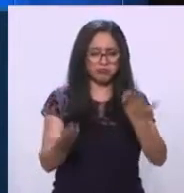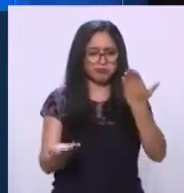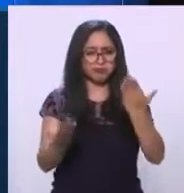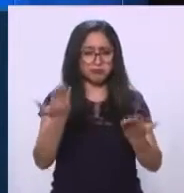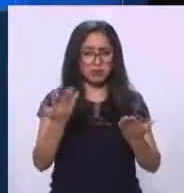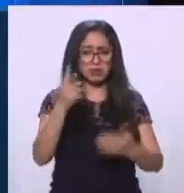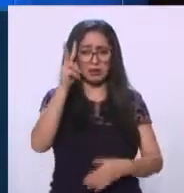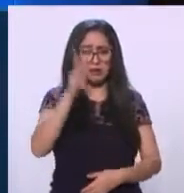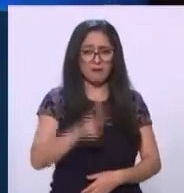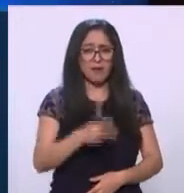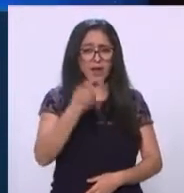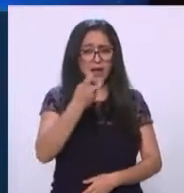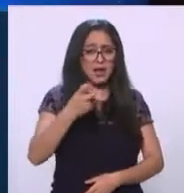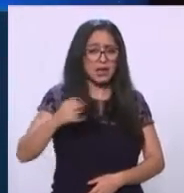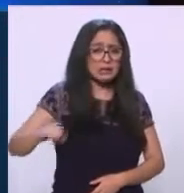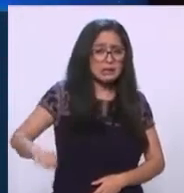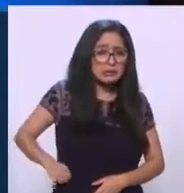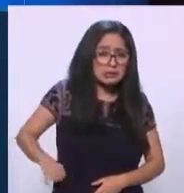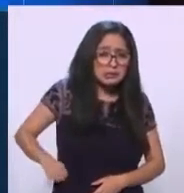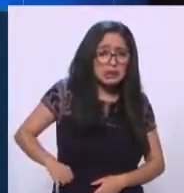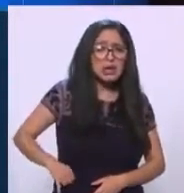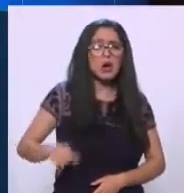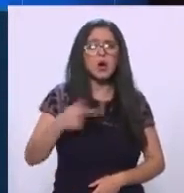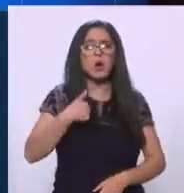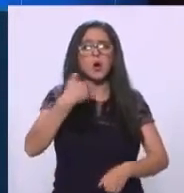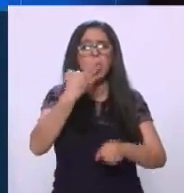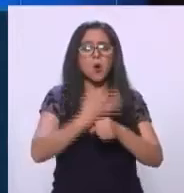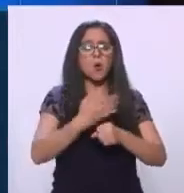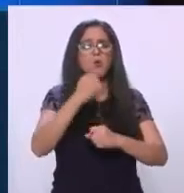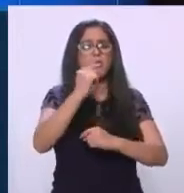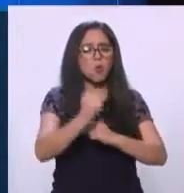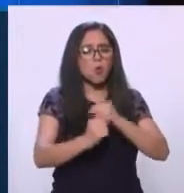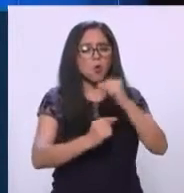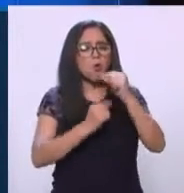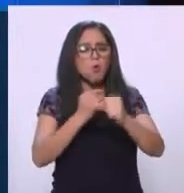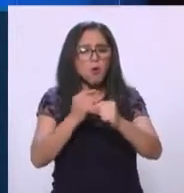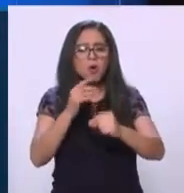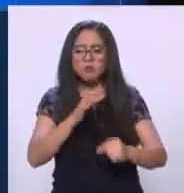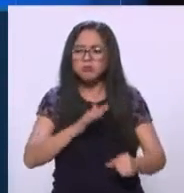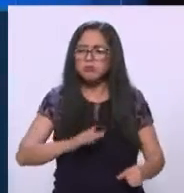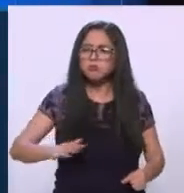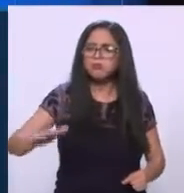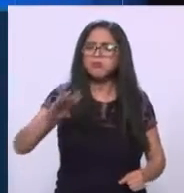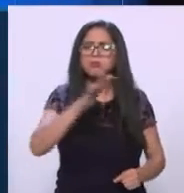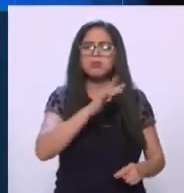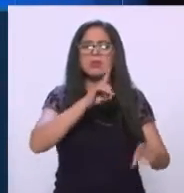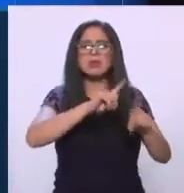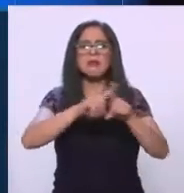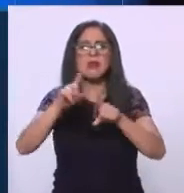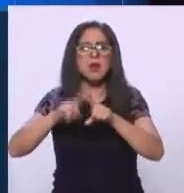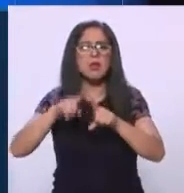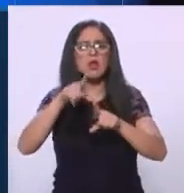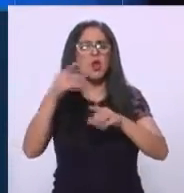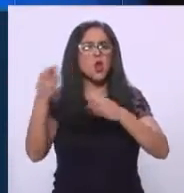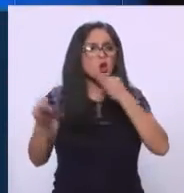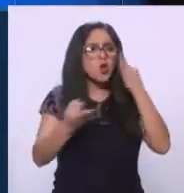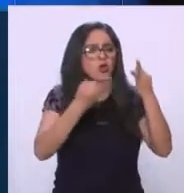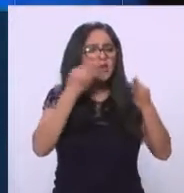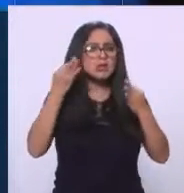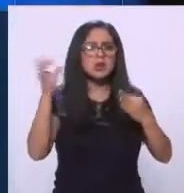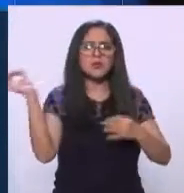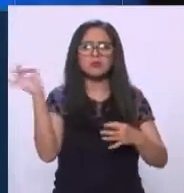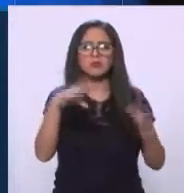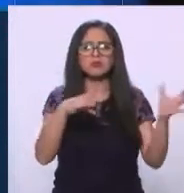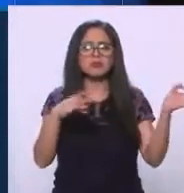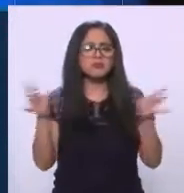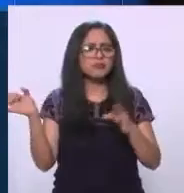muy interesante, es muy bonito, y también nos hemos dado cuenta de este universo gigantesco de noticias falsas que circulan y ponen en